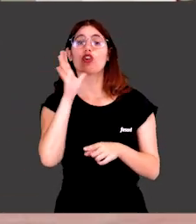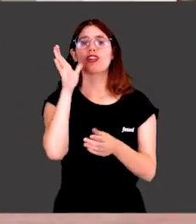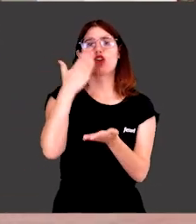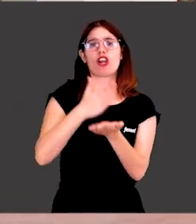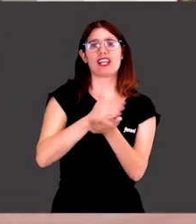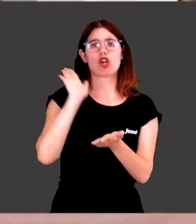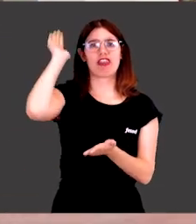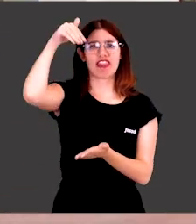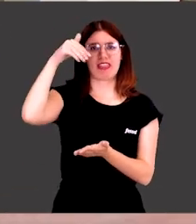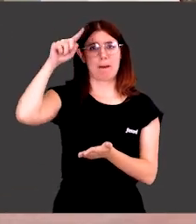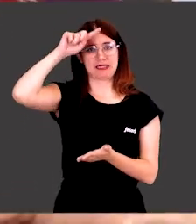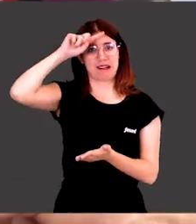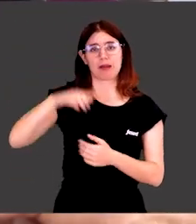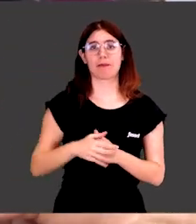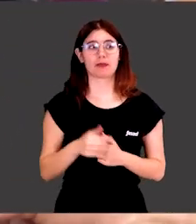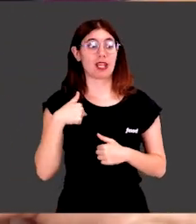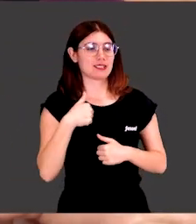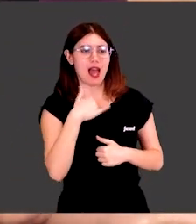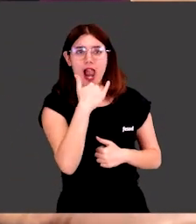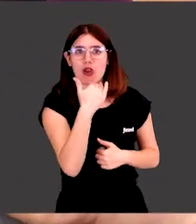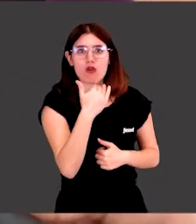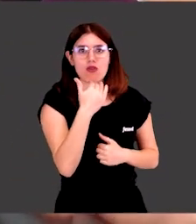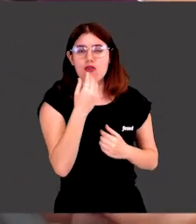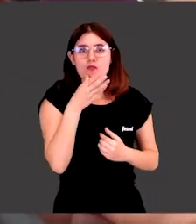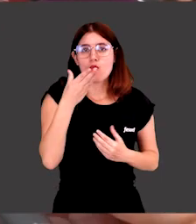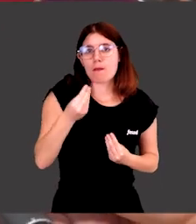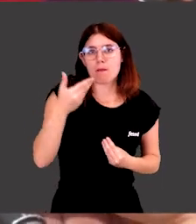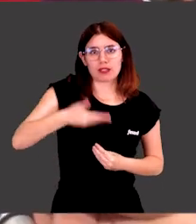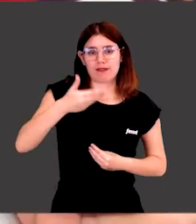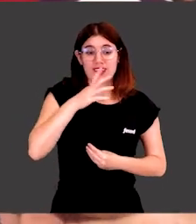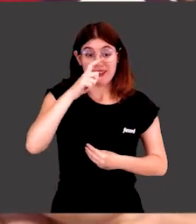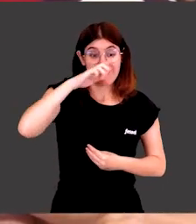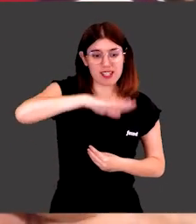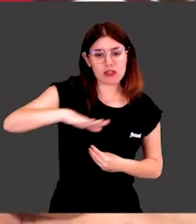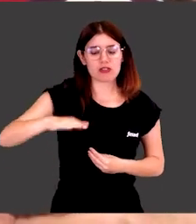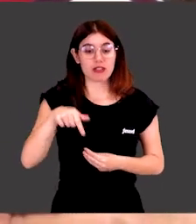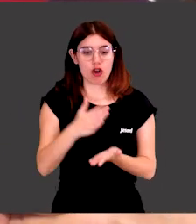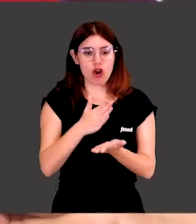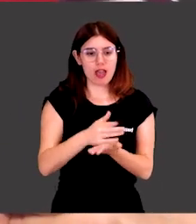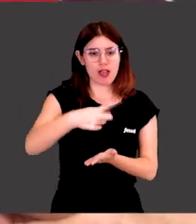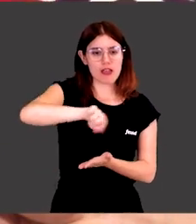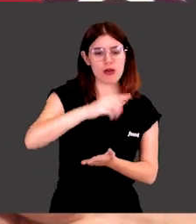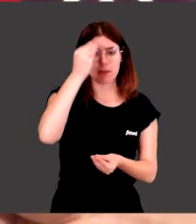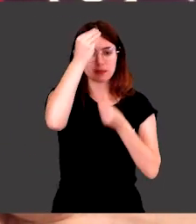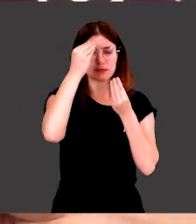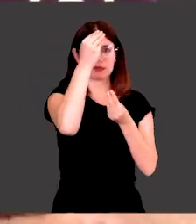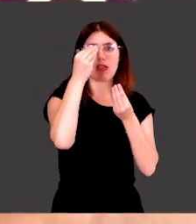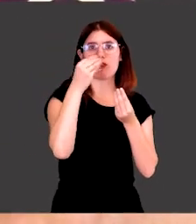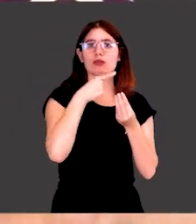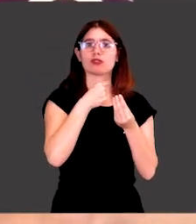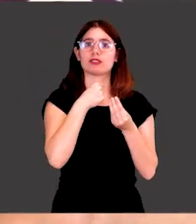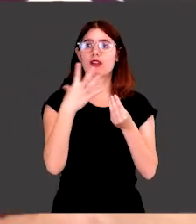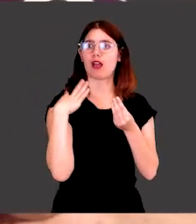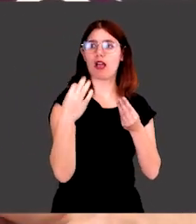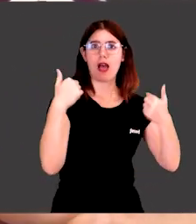el colegio El Cid de Mislata. Es algo muy importante que los niños en este colegio hayan pensado